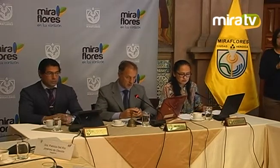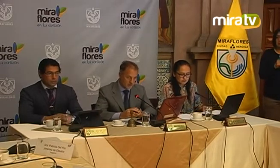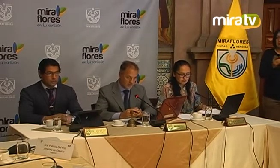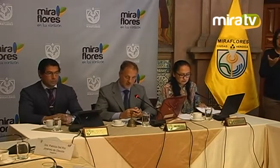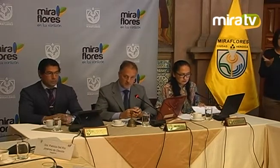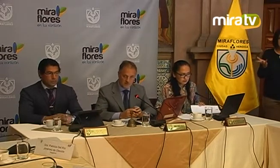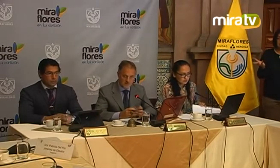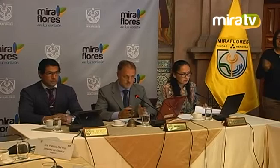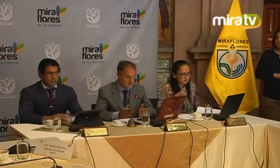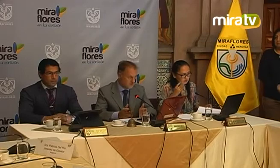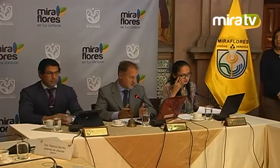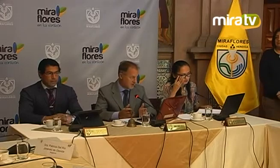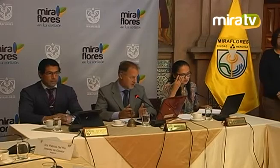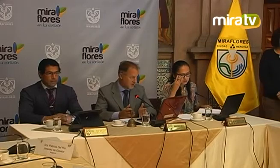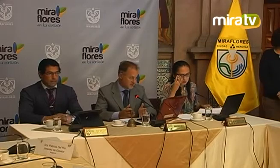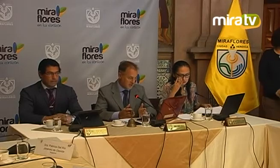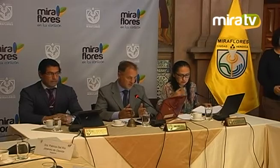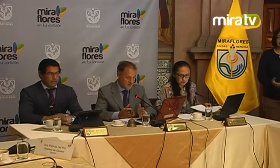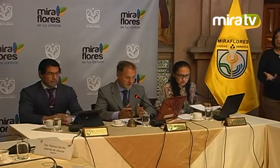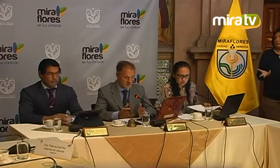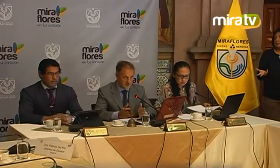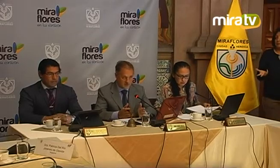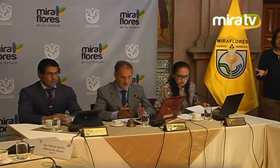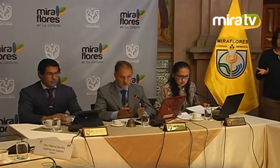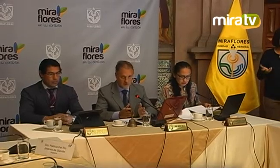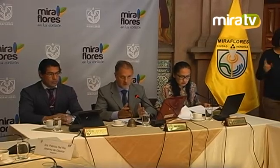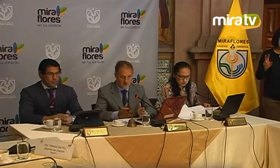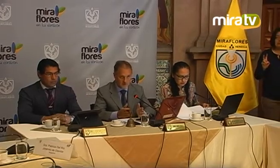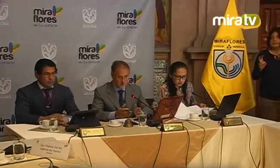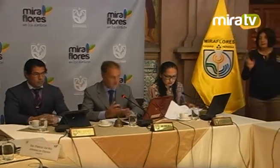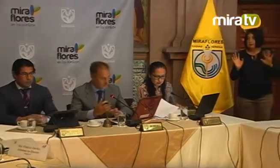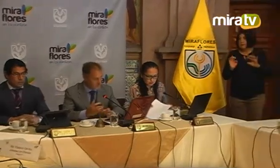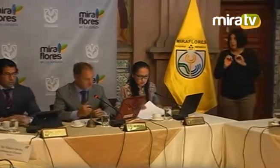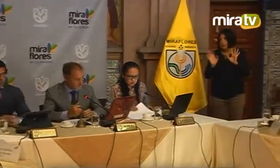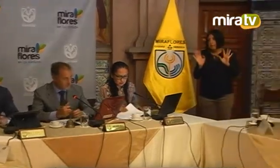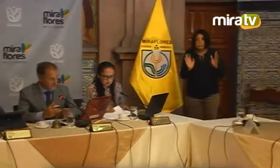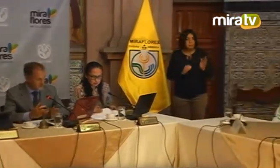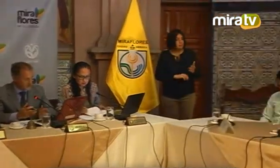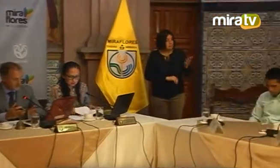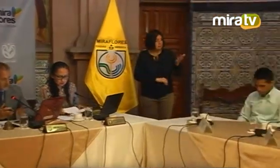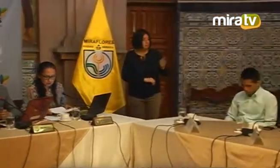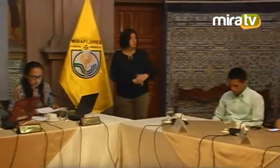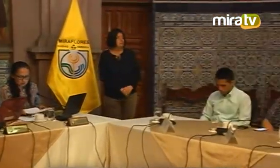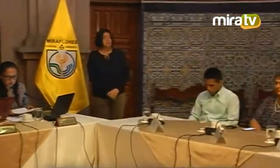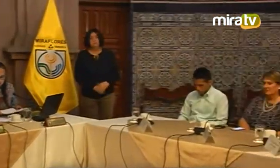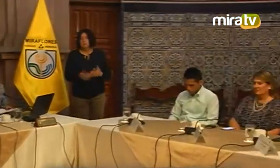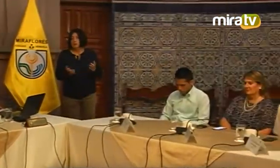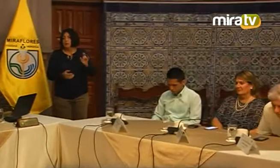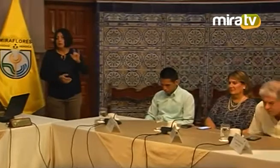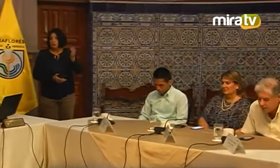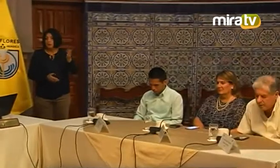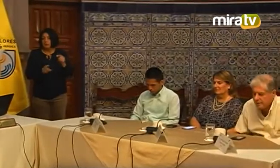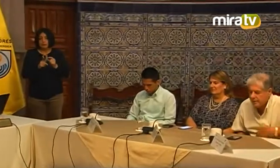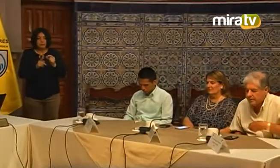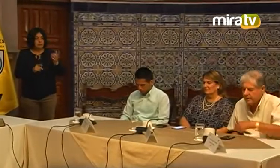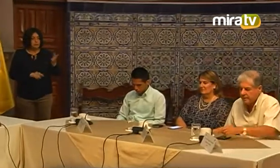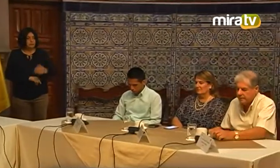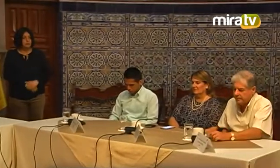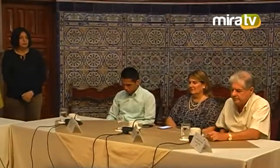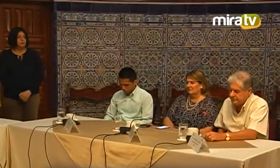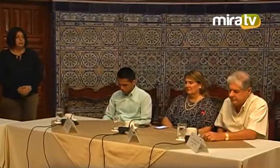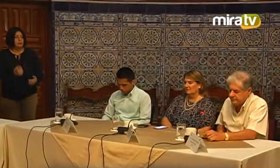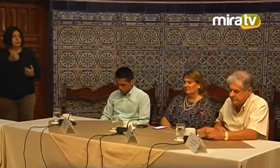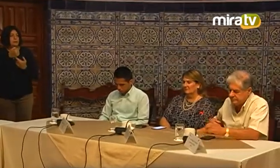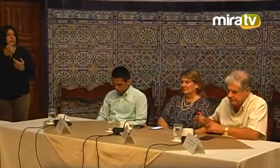Ofrezco el uso de la palabra. Entendería que hay temas claros en esta sesión. Tiene de todas maneras el uso de la palabra el